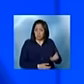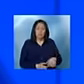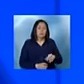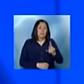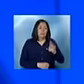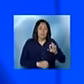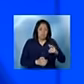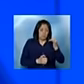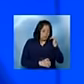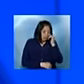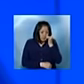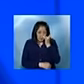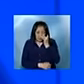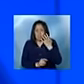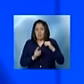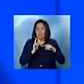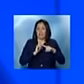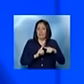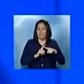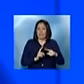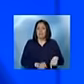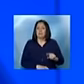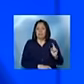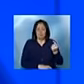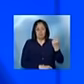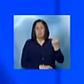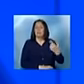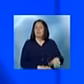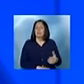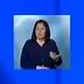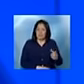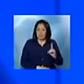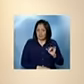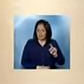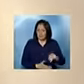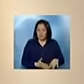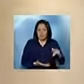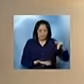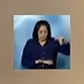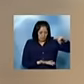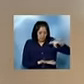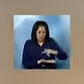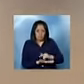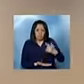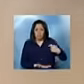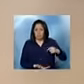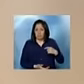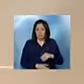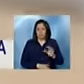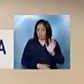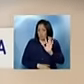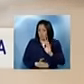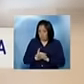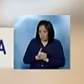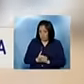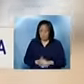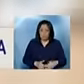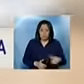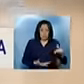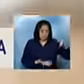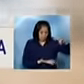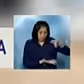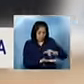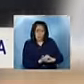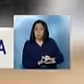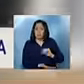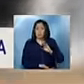Semanal, grabó a la ex primera dama en el aeropuerto de Barajas, en Madrid. Hola, amigos de Latina. Estamos en el